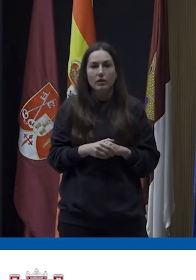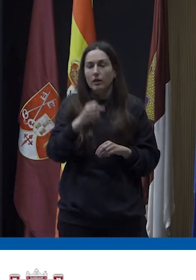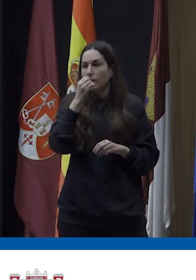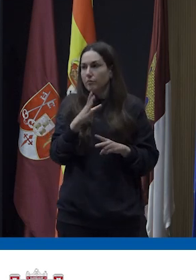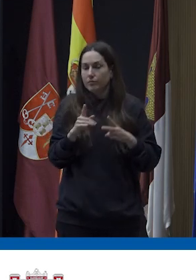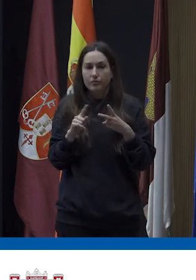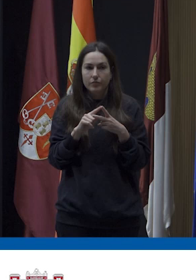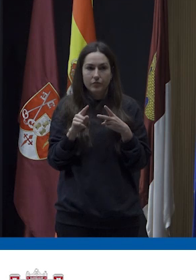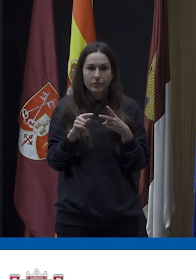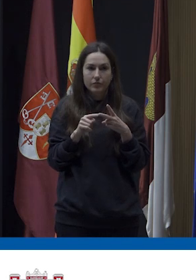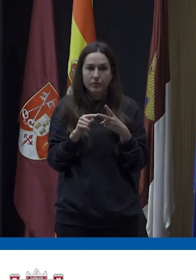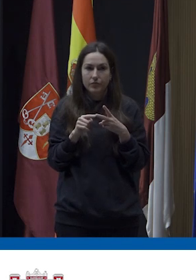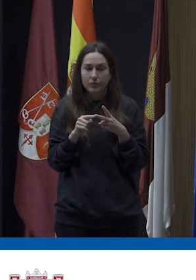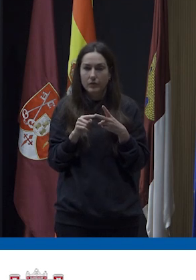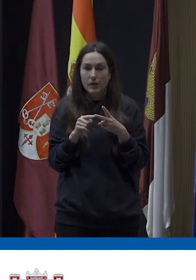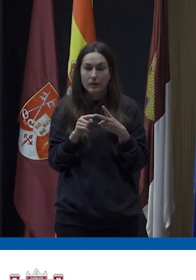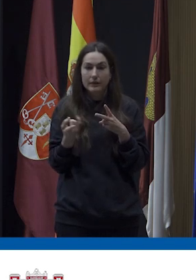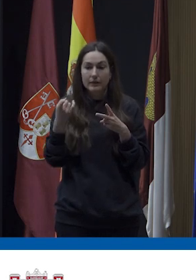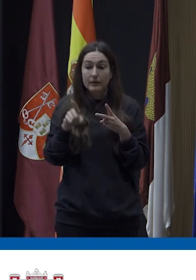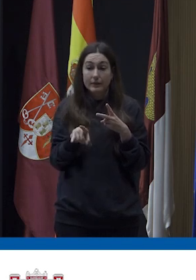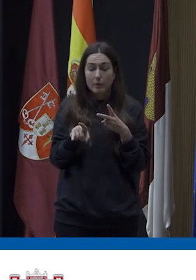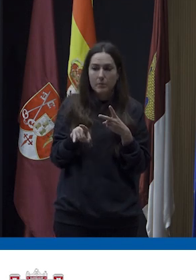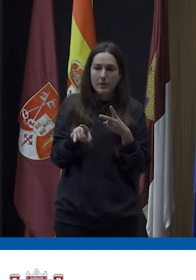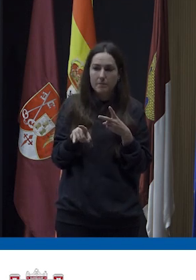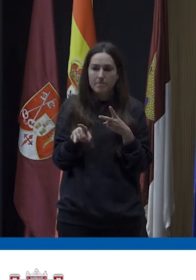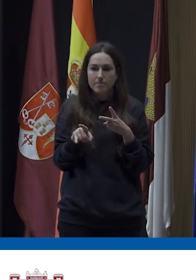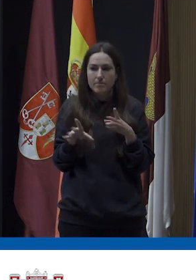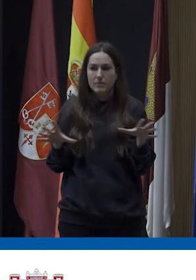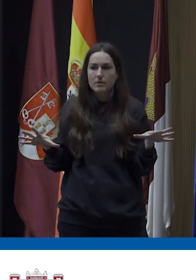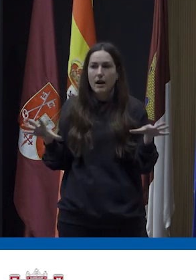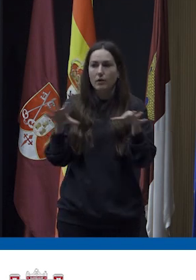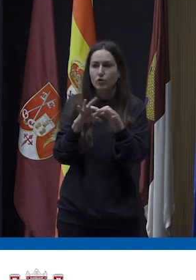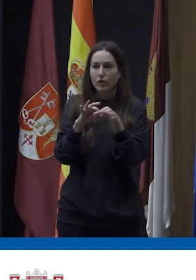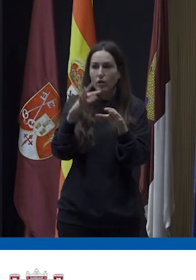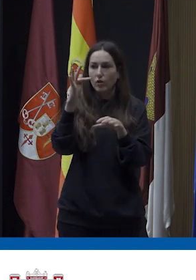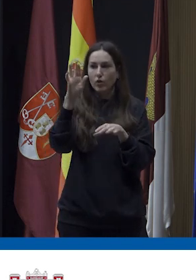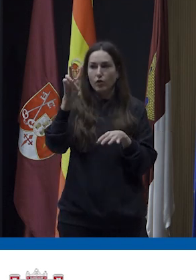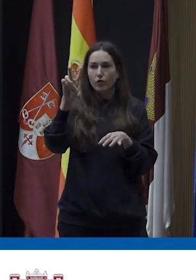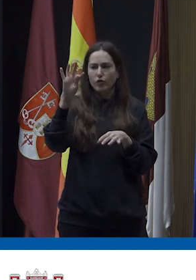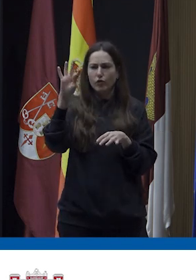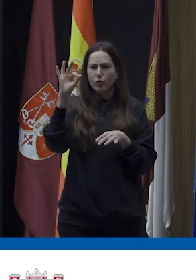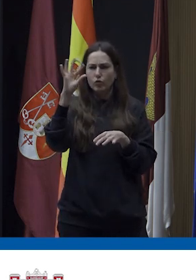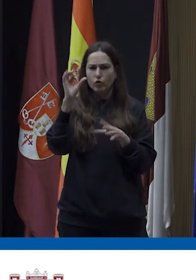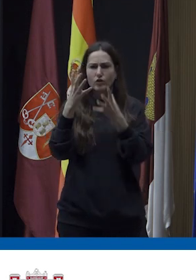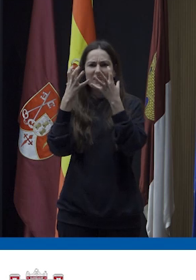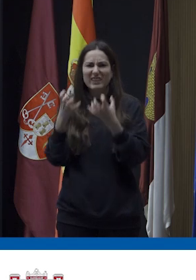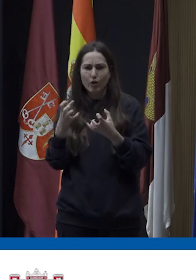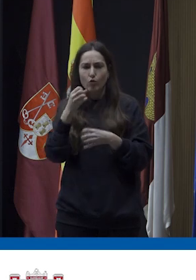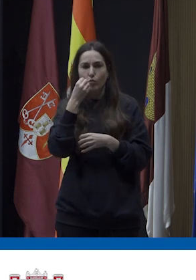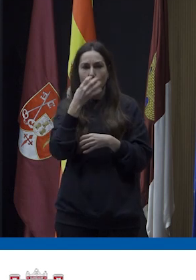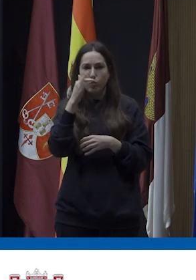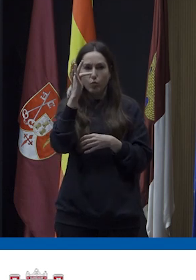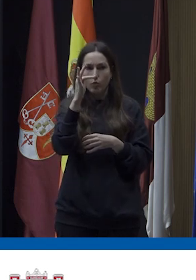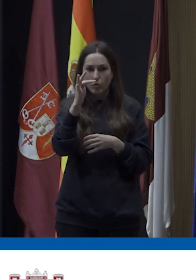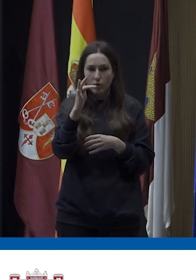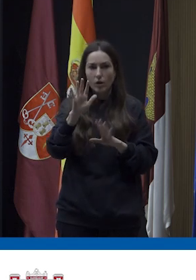es por comentario. Y como eso se ha asociado también, o se ha comentado, de que los frutos secos son buenos, pero caramba, cuidado